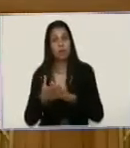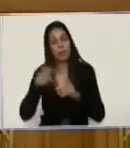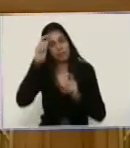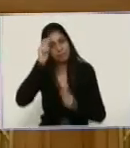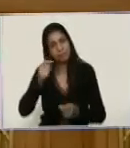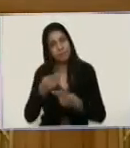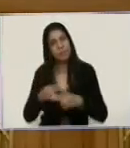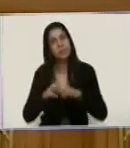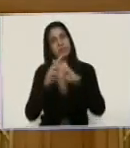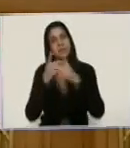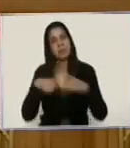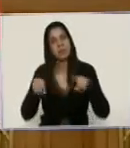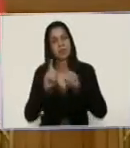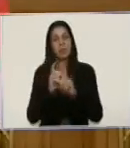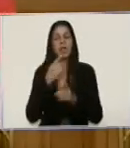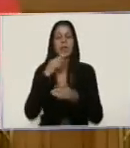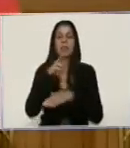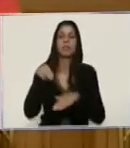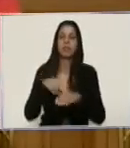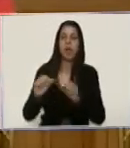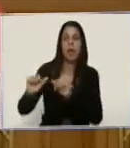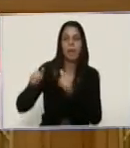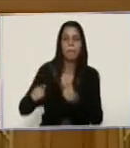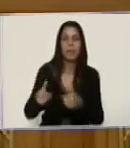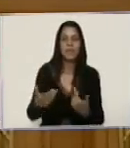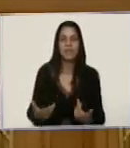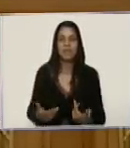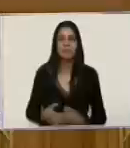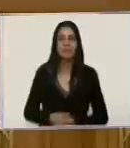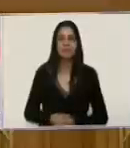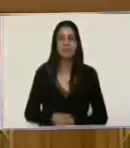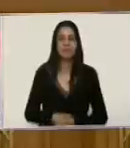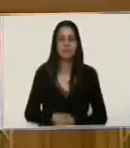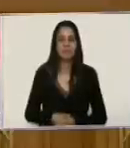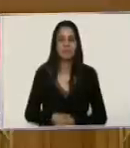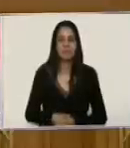nacional, pues. Pero ahí comienza